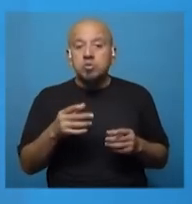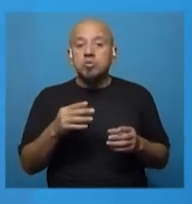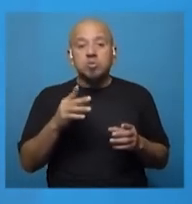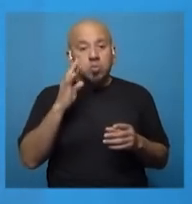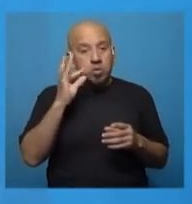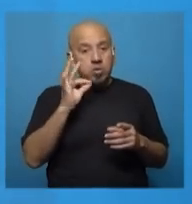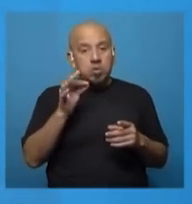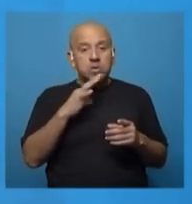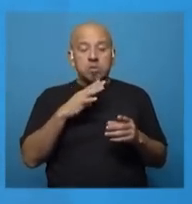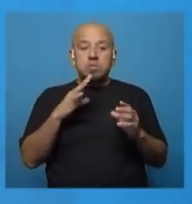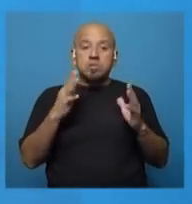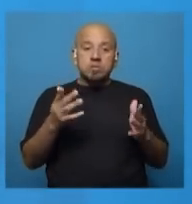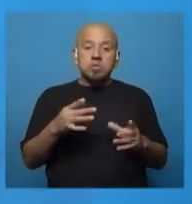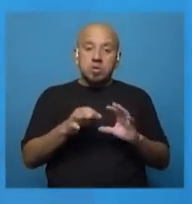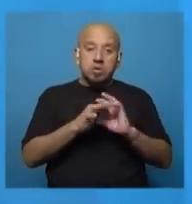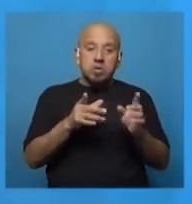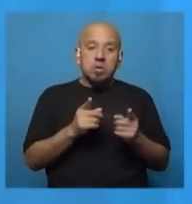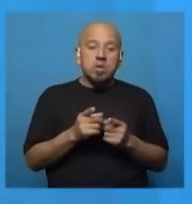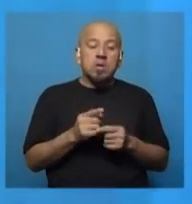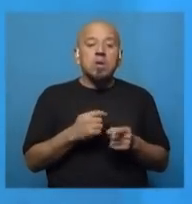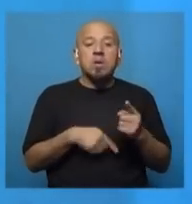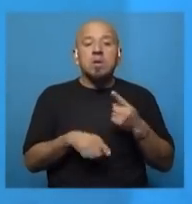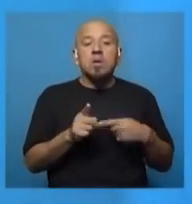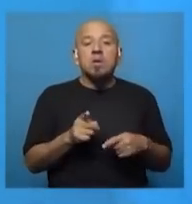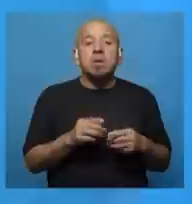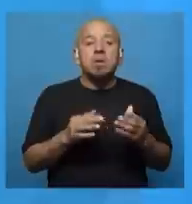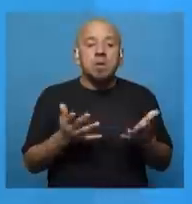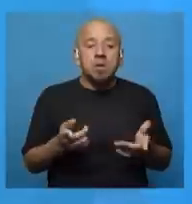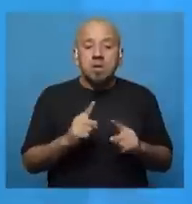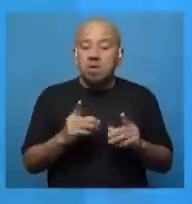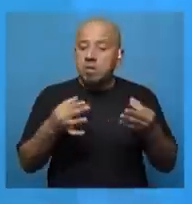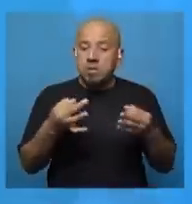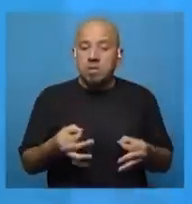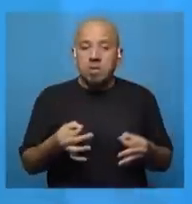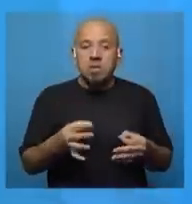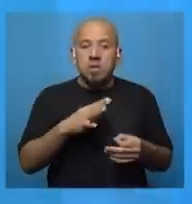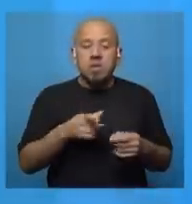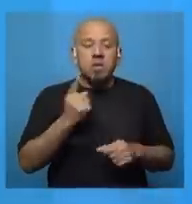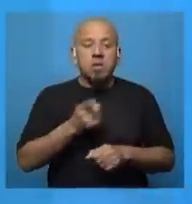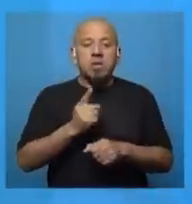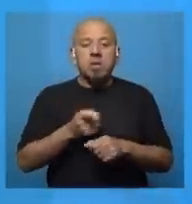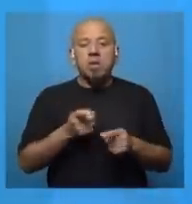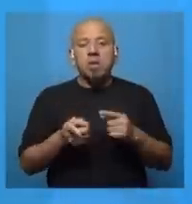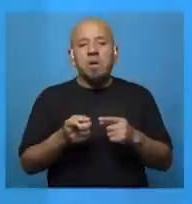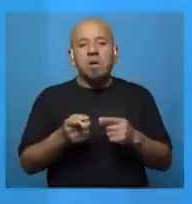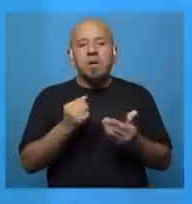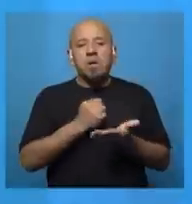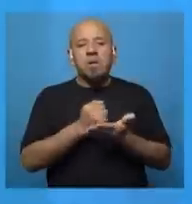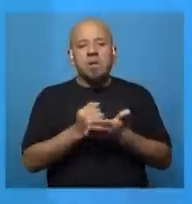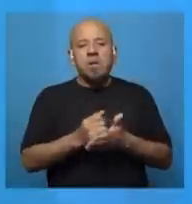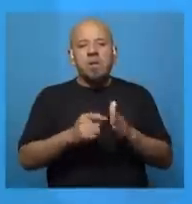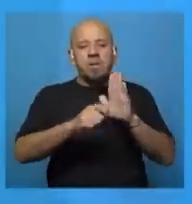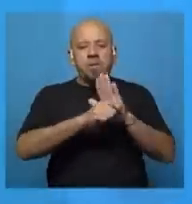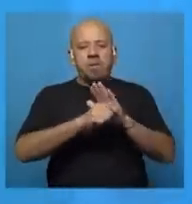y sería terrible que lo liberen por lo tanto tampoco es cierto que estuvieran obligados a otorgar el pasaporte el artículo